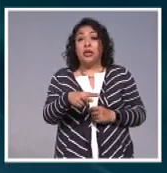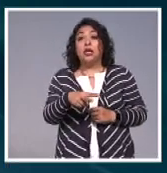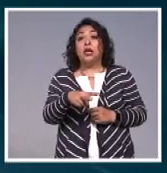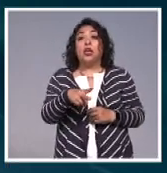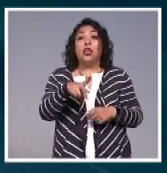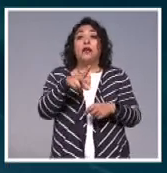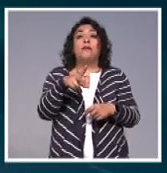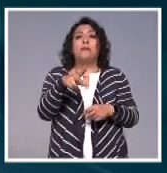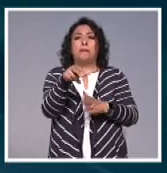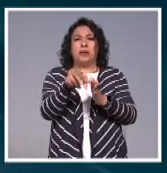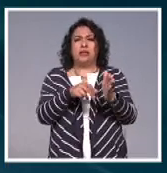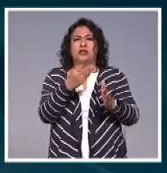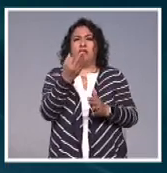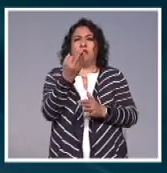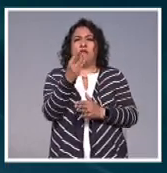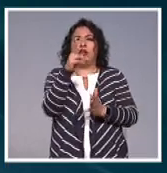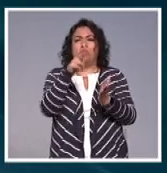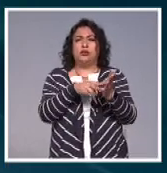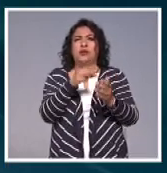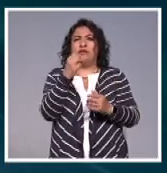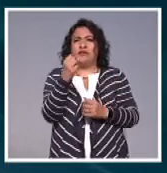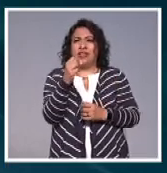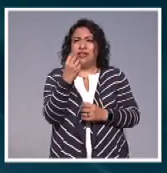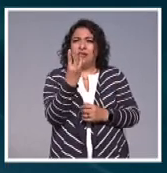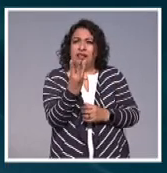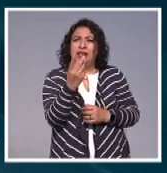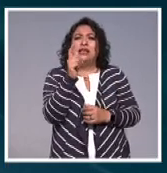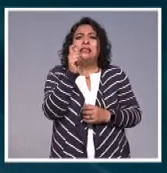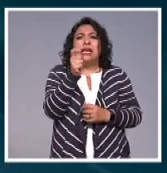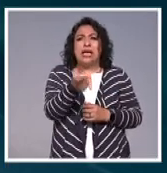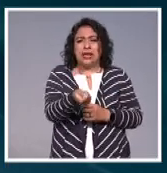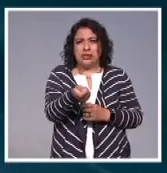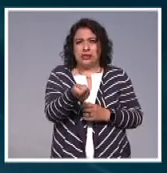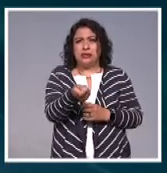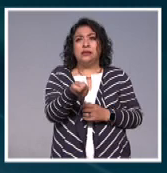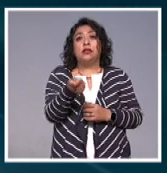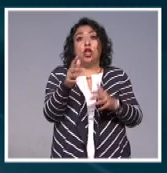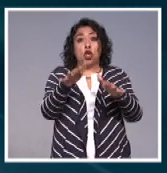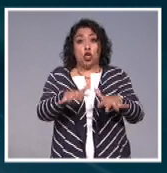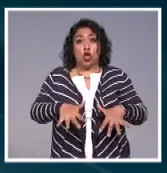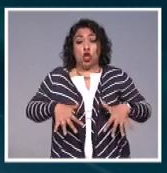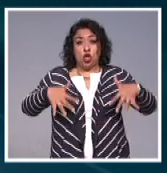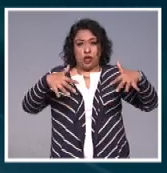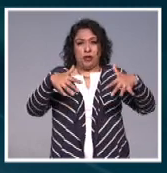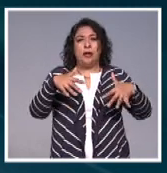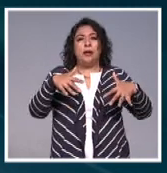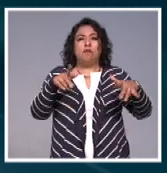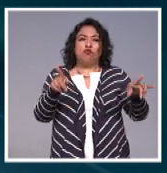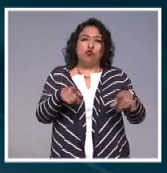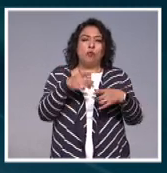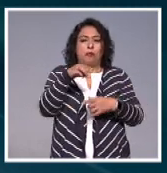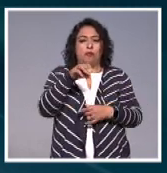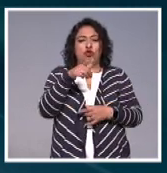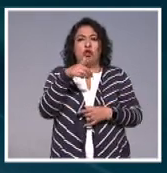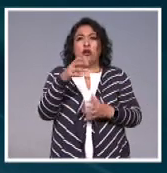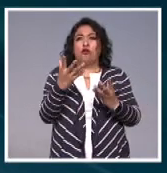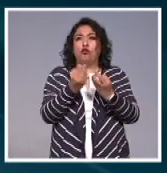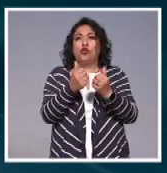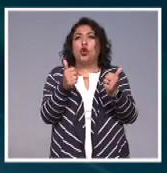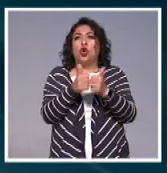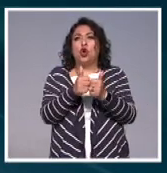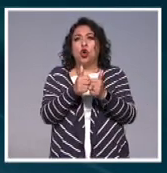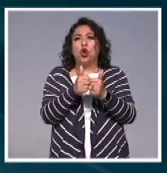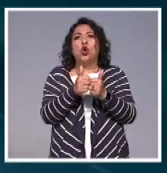el febrero del 2023, que es un concierto monográfico que estaré realizando con